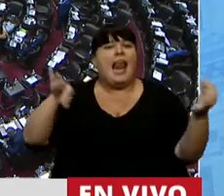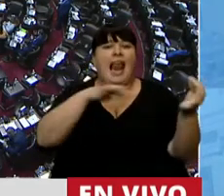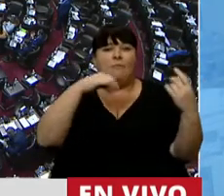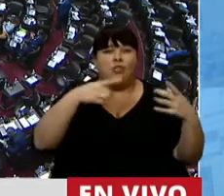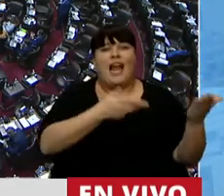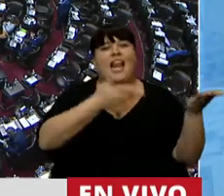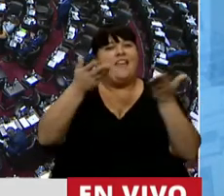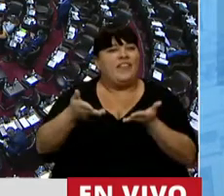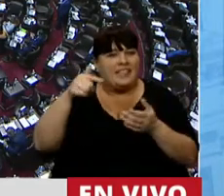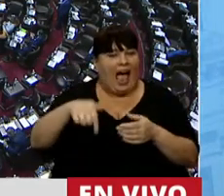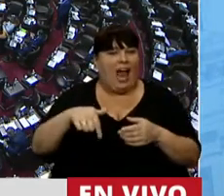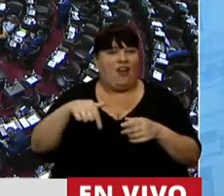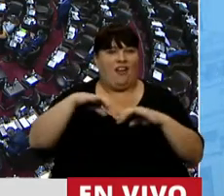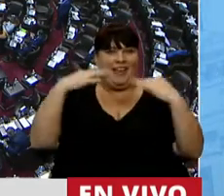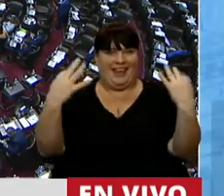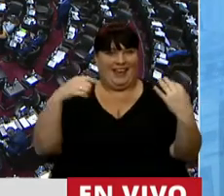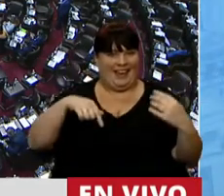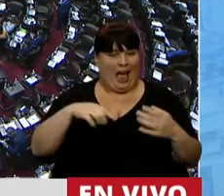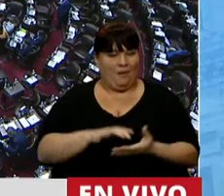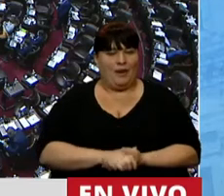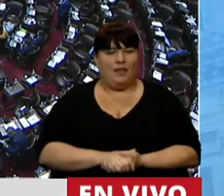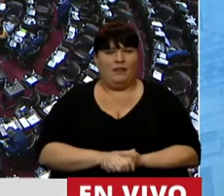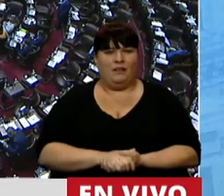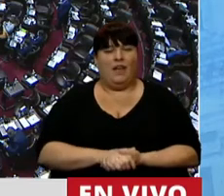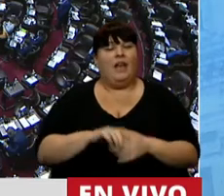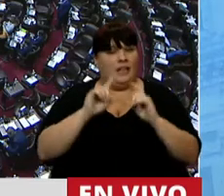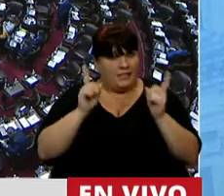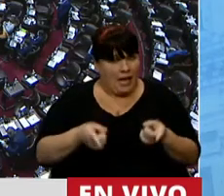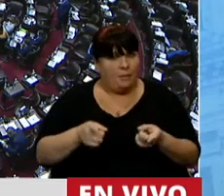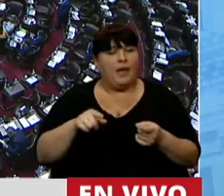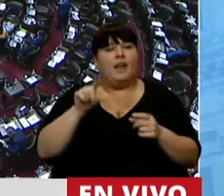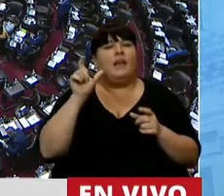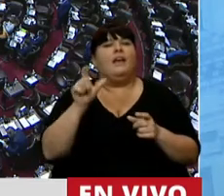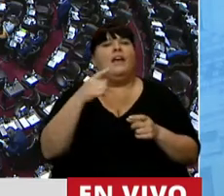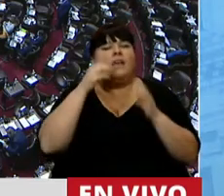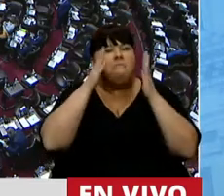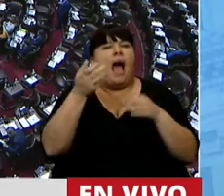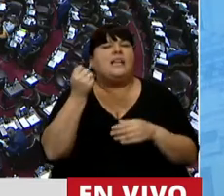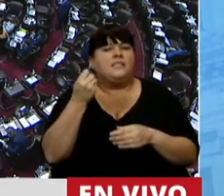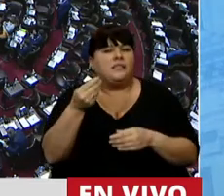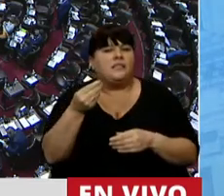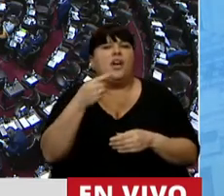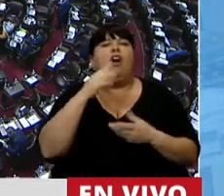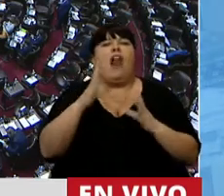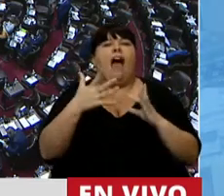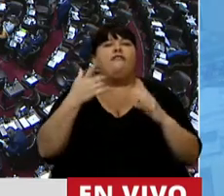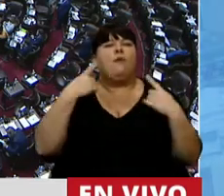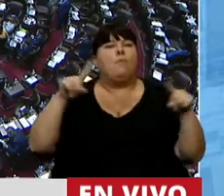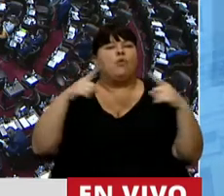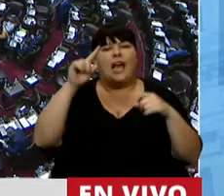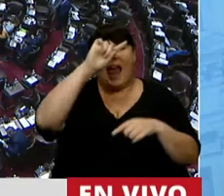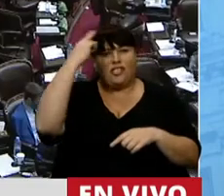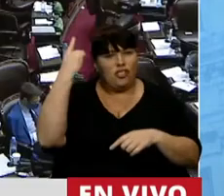que fueron invitadas a hacerlo en este recinto. Y de hecho, puso particular atención en cómo tocó el